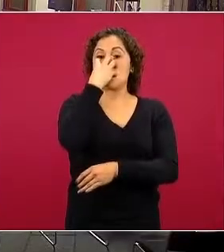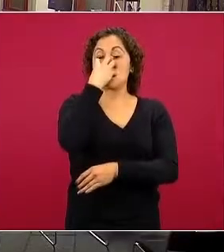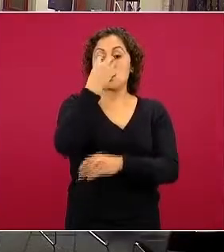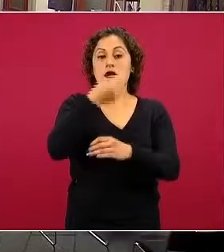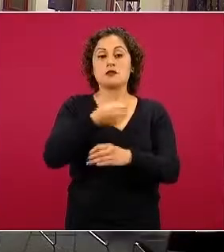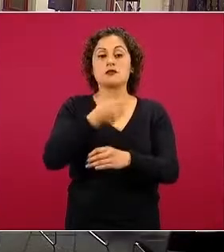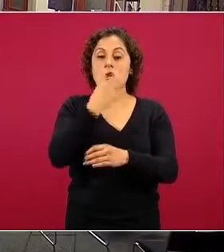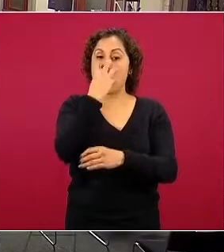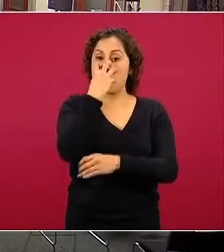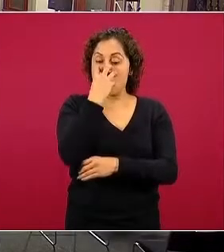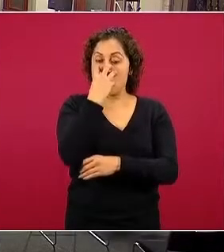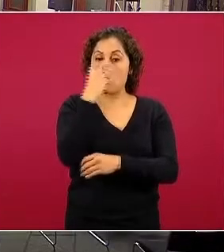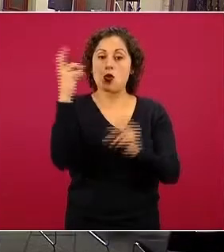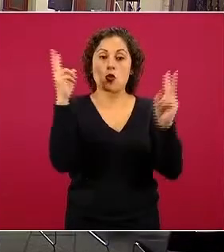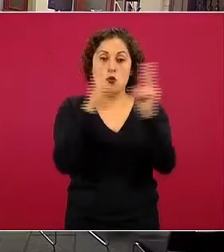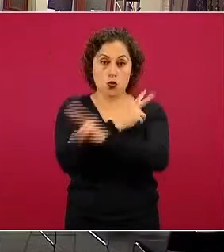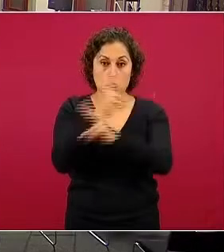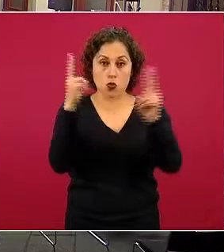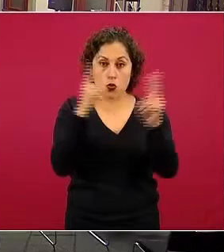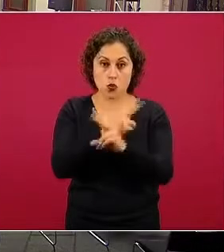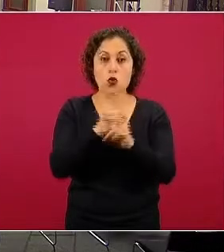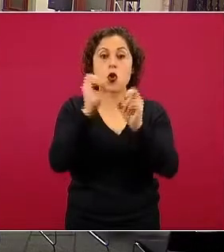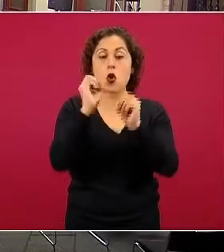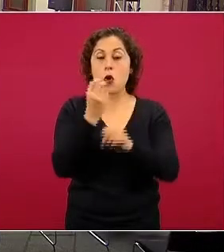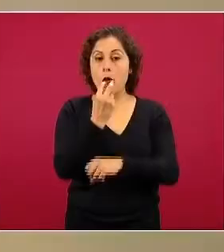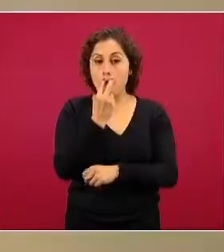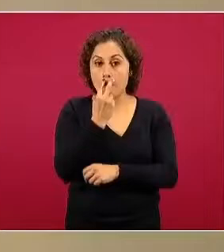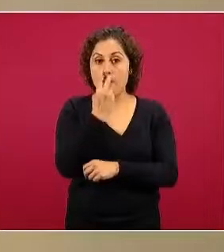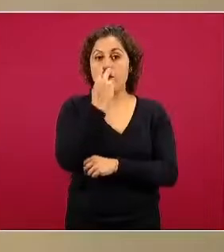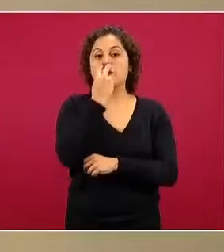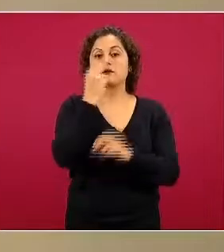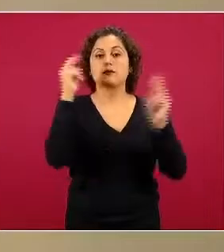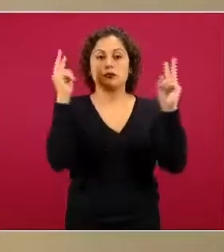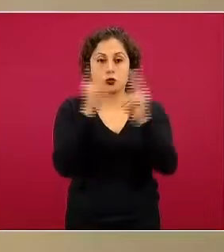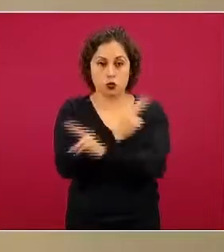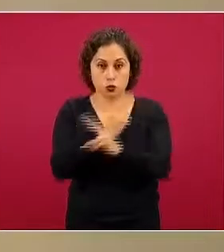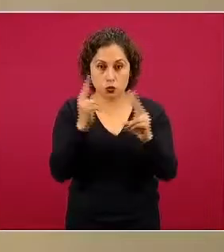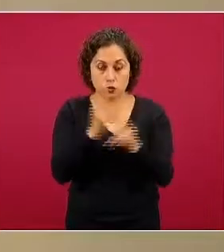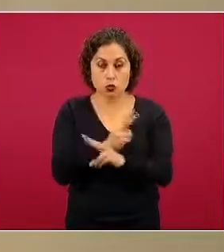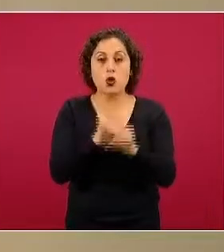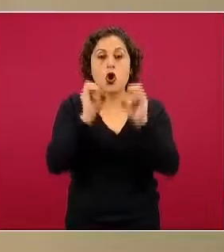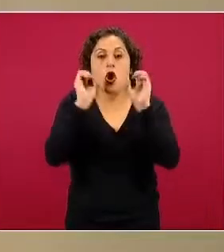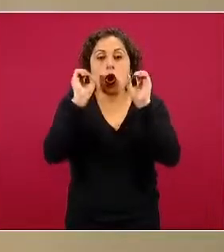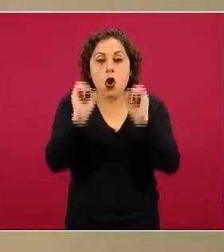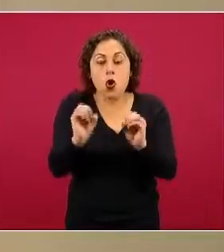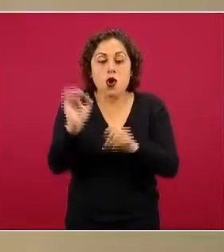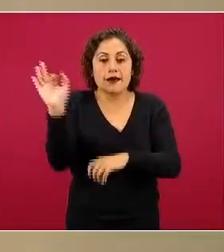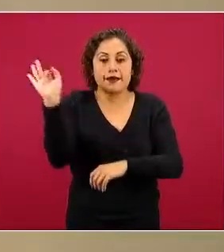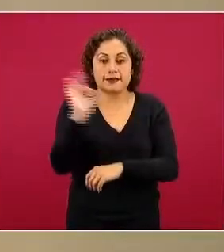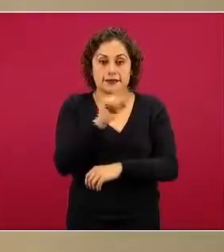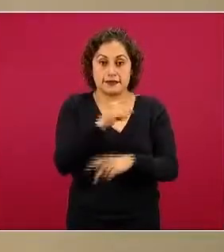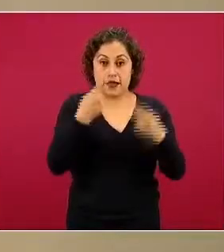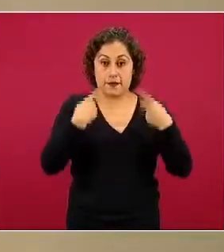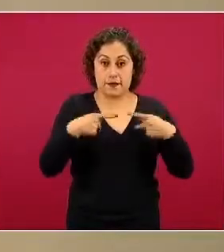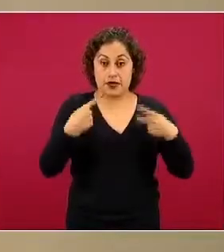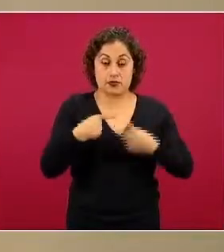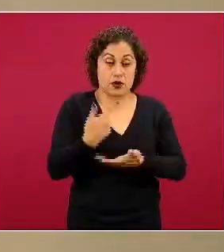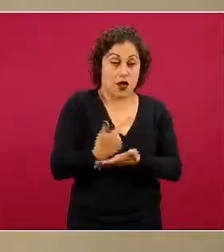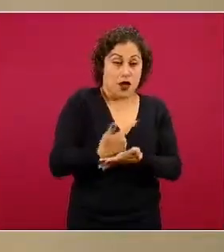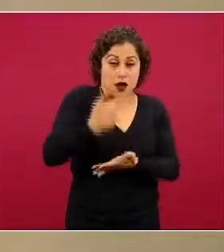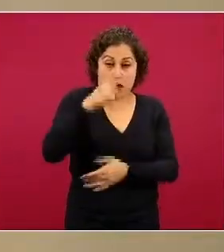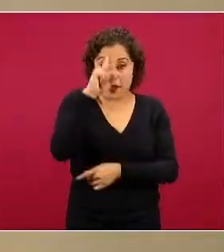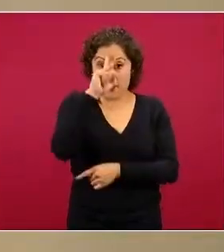una mascarilla o unas puntas nasales, o si ya la persona lleva un cuadro muy